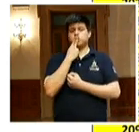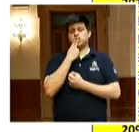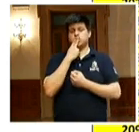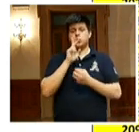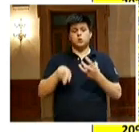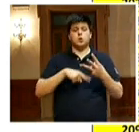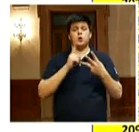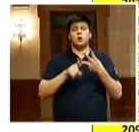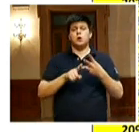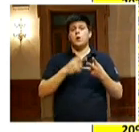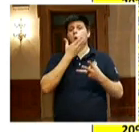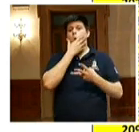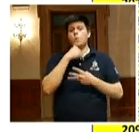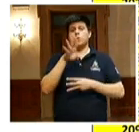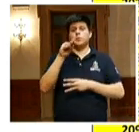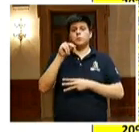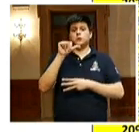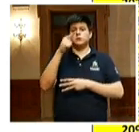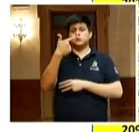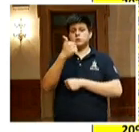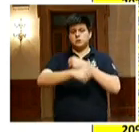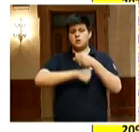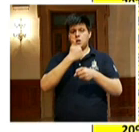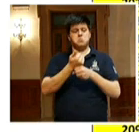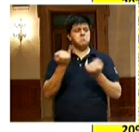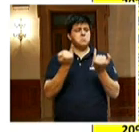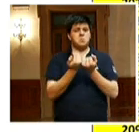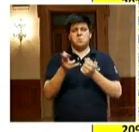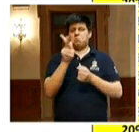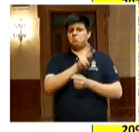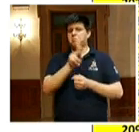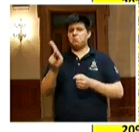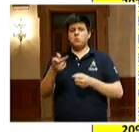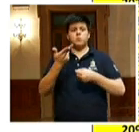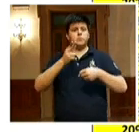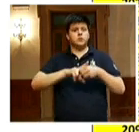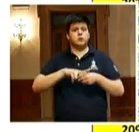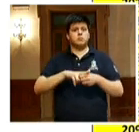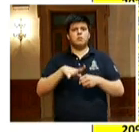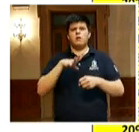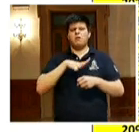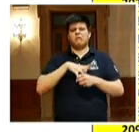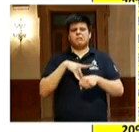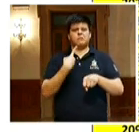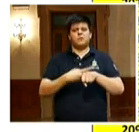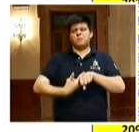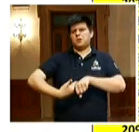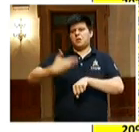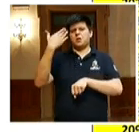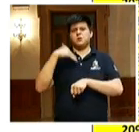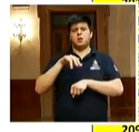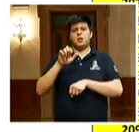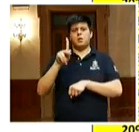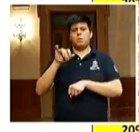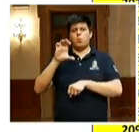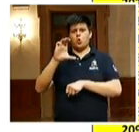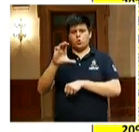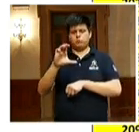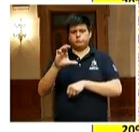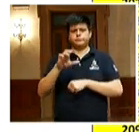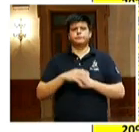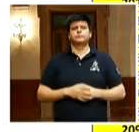97 años de edad fallece también en el seguro social con un epoc enfermedad pulmonar obstructiva